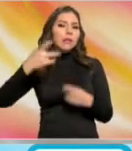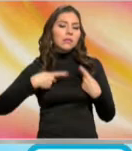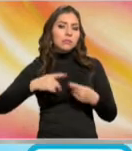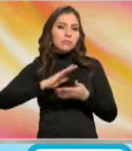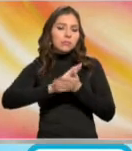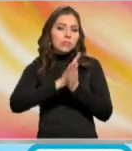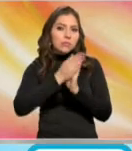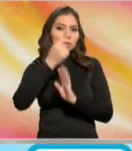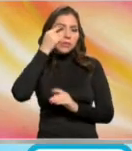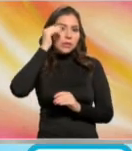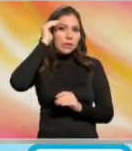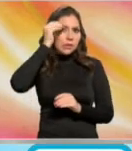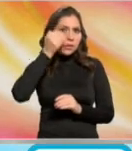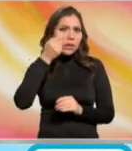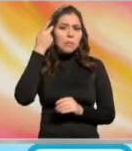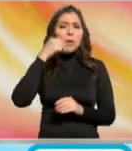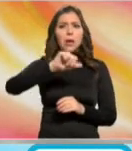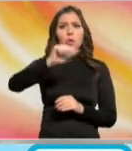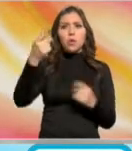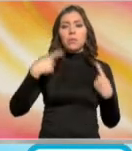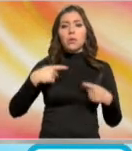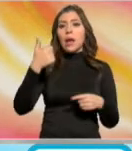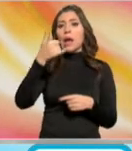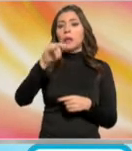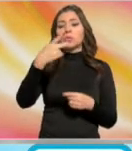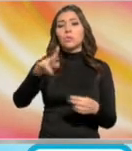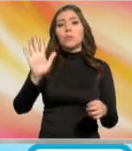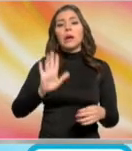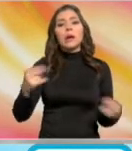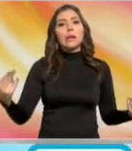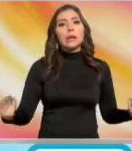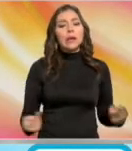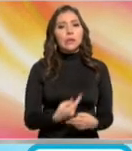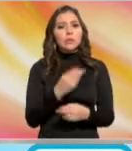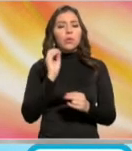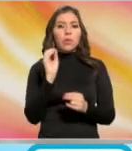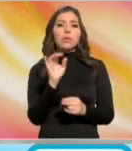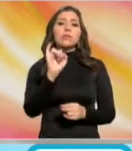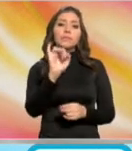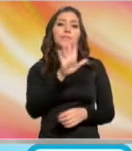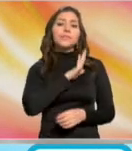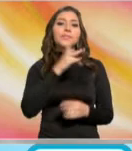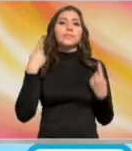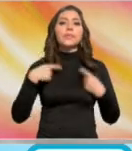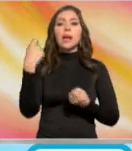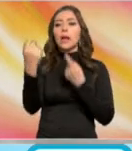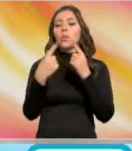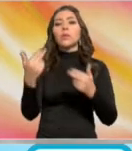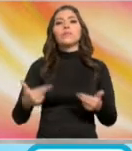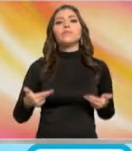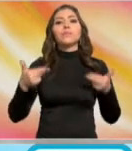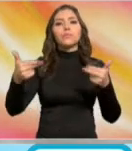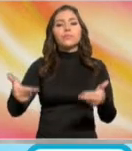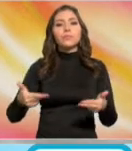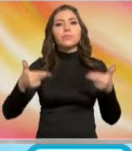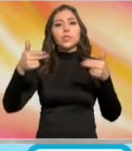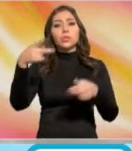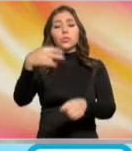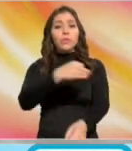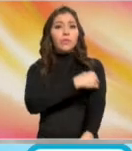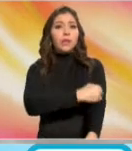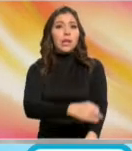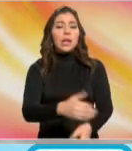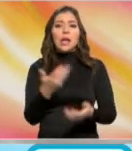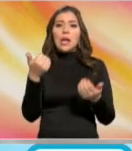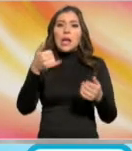digamos, lo trae, por así decirlo, de nacimiento, como Hay- de fábrica o como quien Hay dice. un factor genético. De hecho, hay familias que ya lo